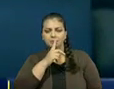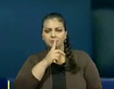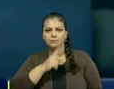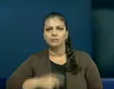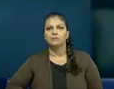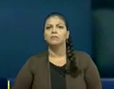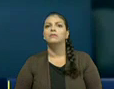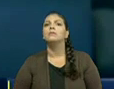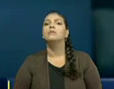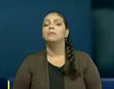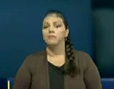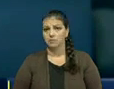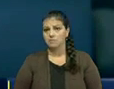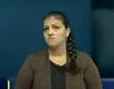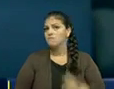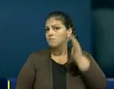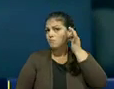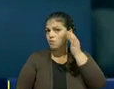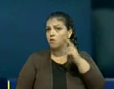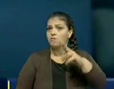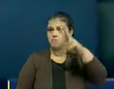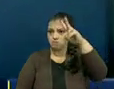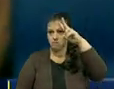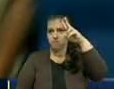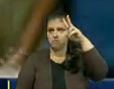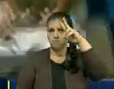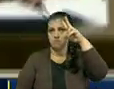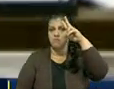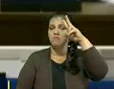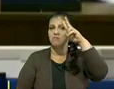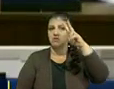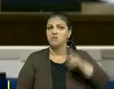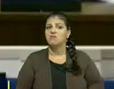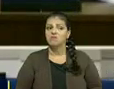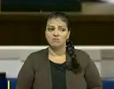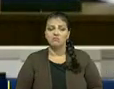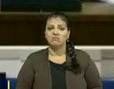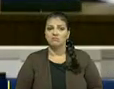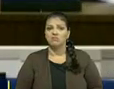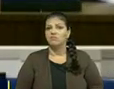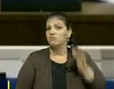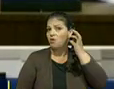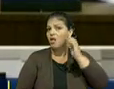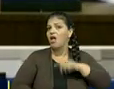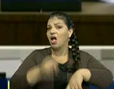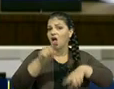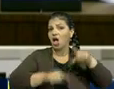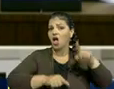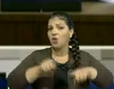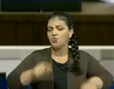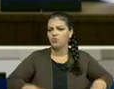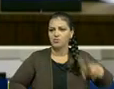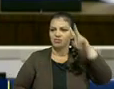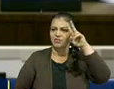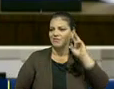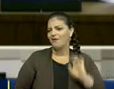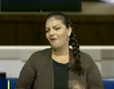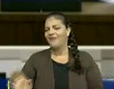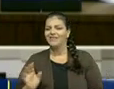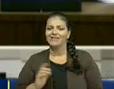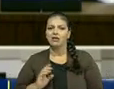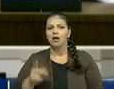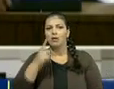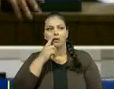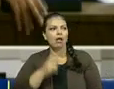algunas mujeres, hay algunas mujeres que le venden el cuento también a algunos hombres y caen redonditos. Ahí están las